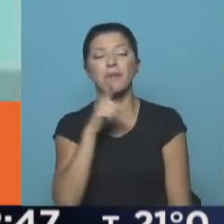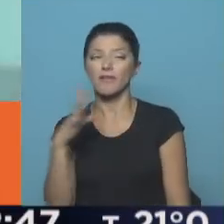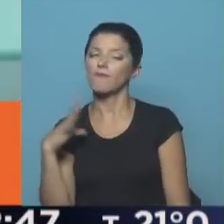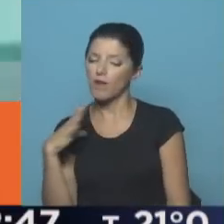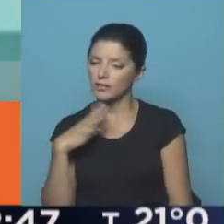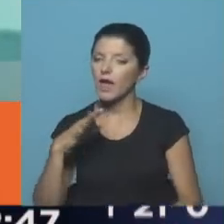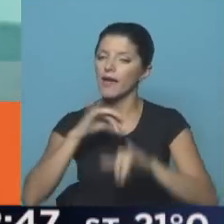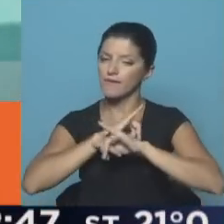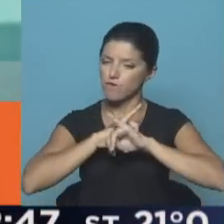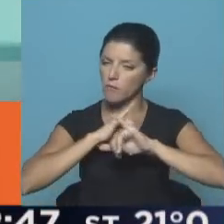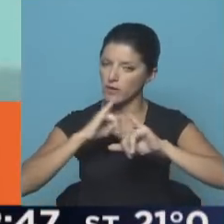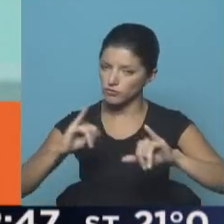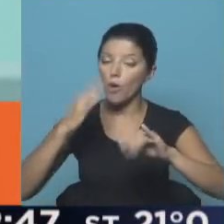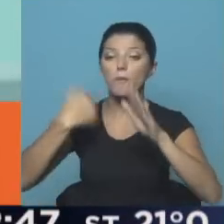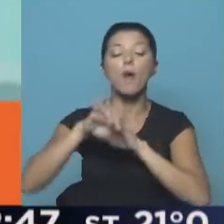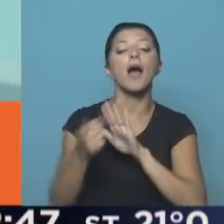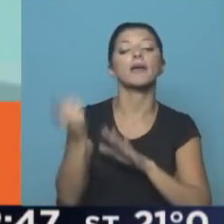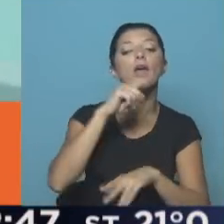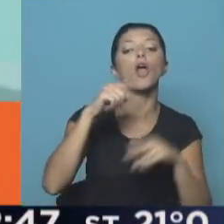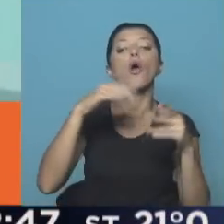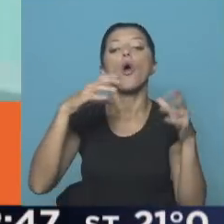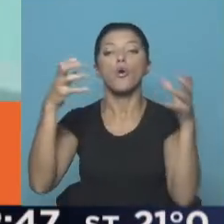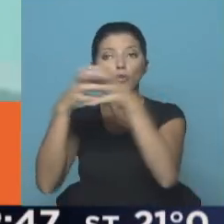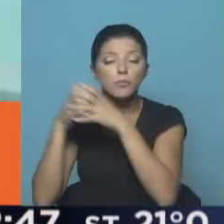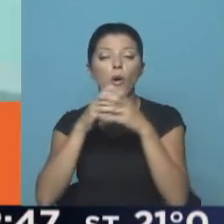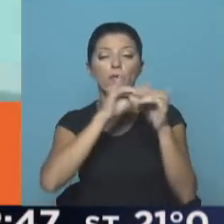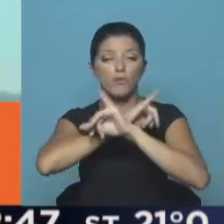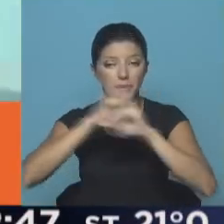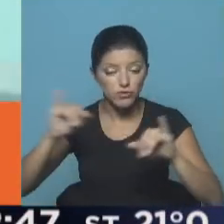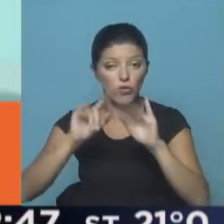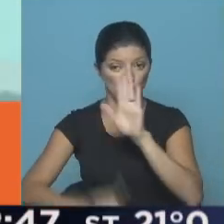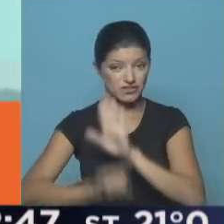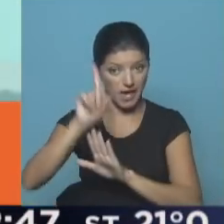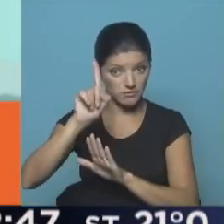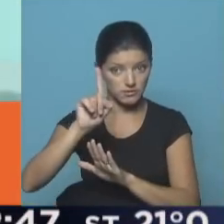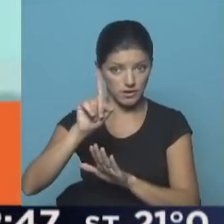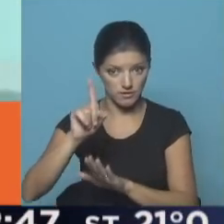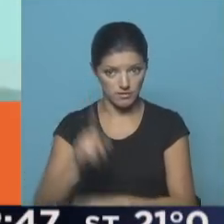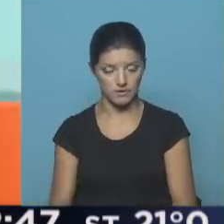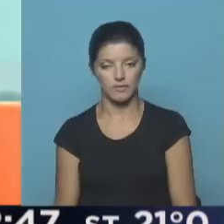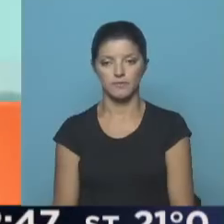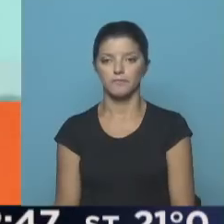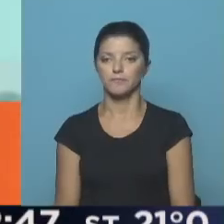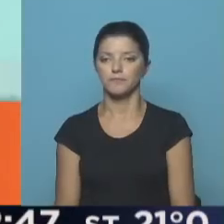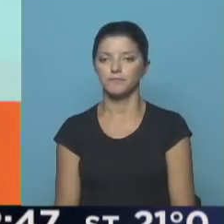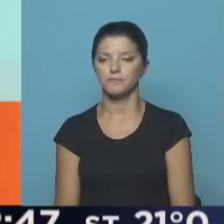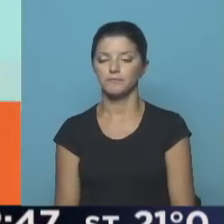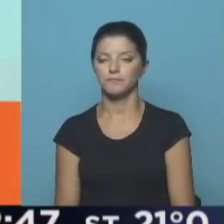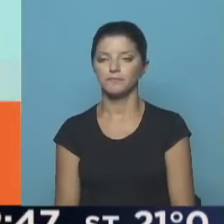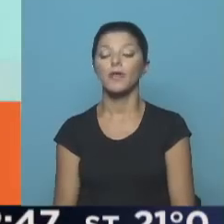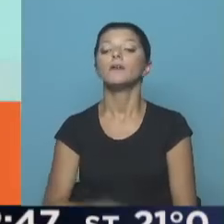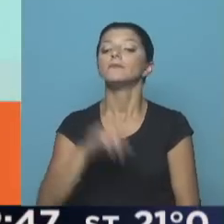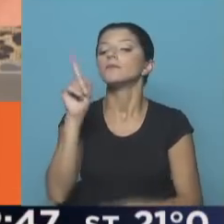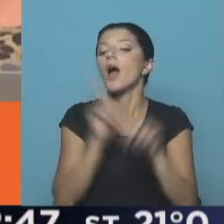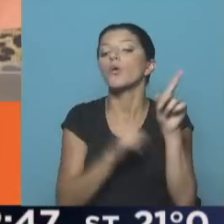información que las agencias occidentales, que las fuentes de información son occidentales y de muy escasa llegada a la zona. Lo que ellos dicen para